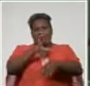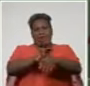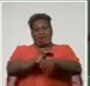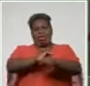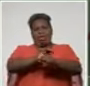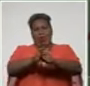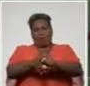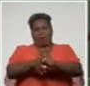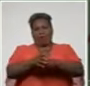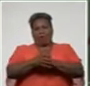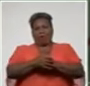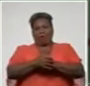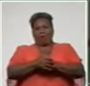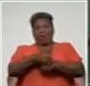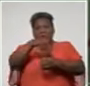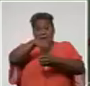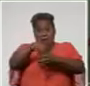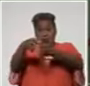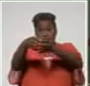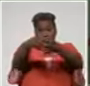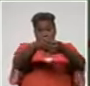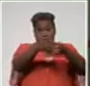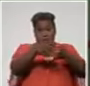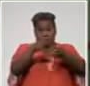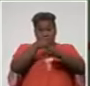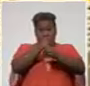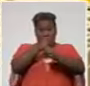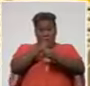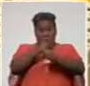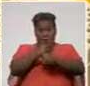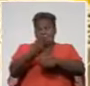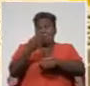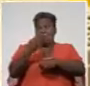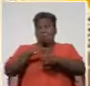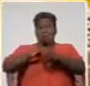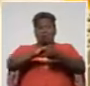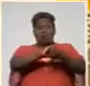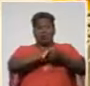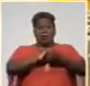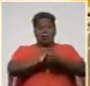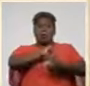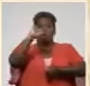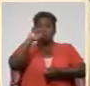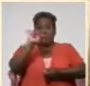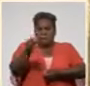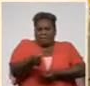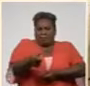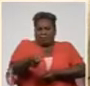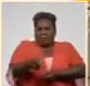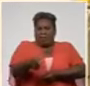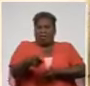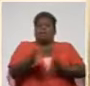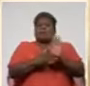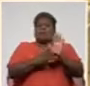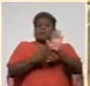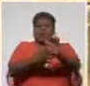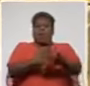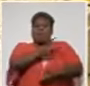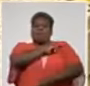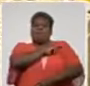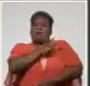COVID-19. Dentro de los grupos de trabajo existen muchas compañeras que son recién graduadas y han demostrado mucha valentía y